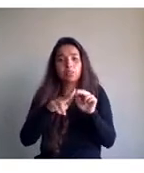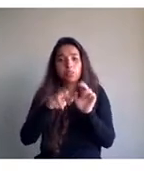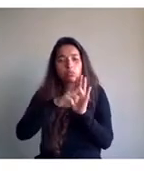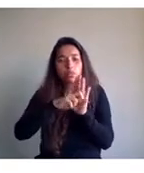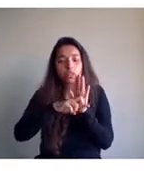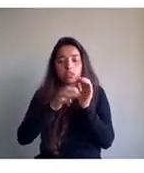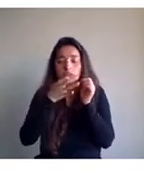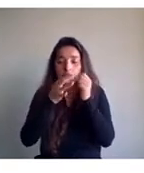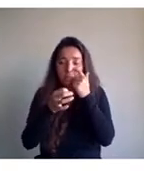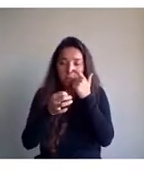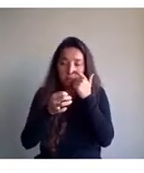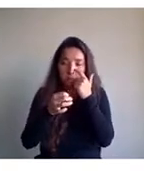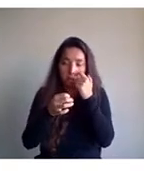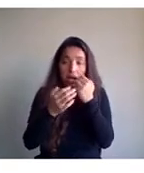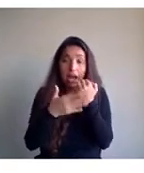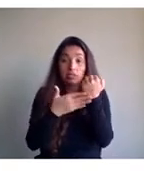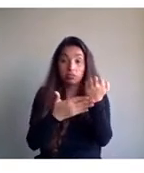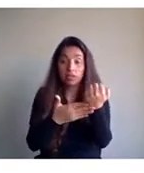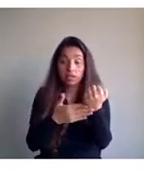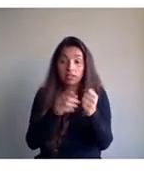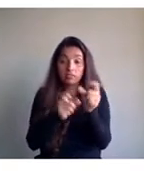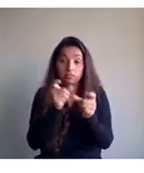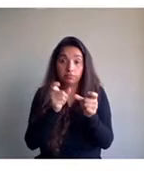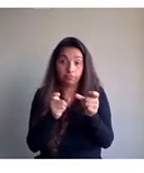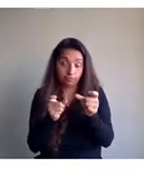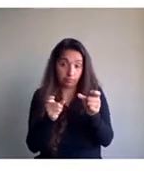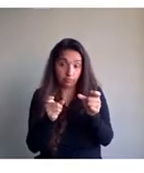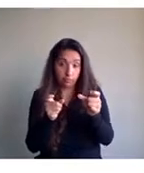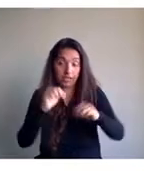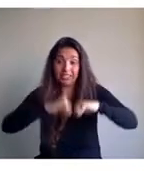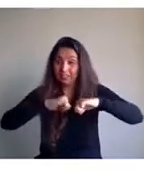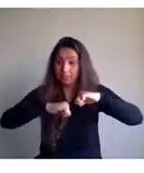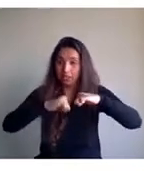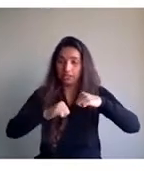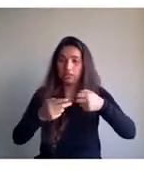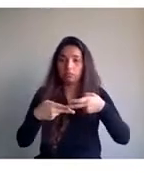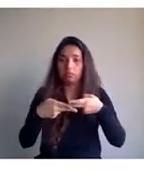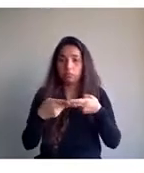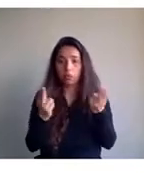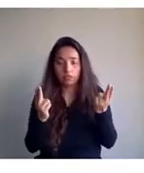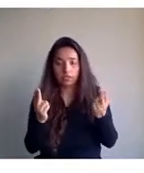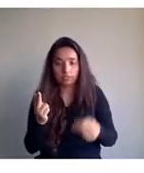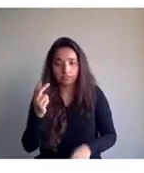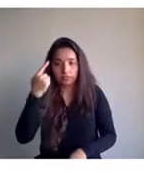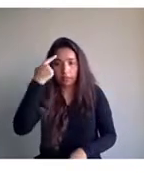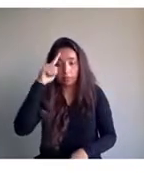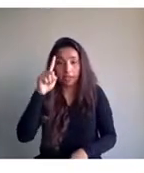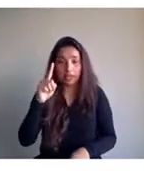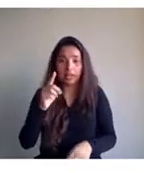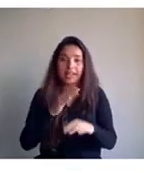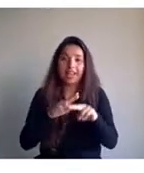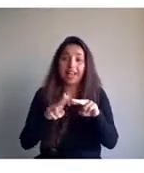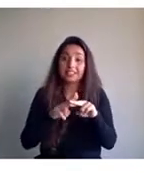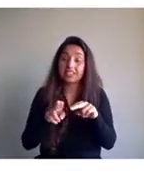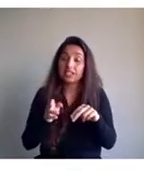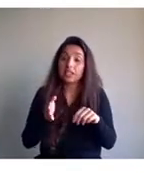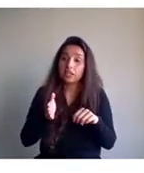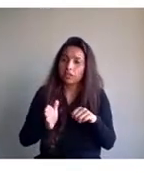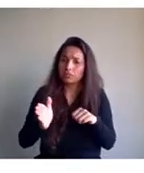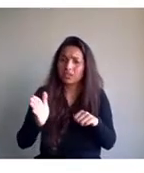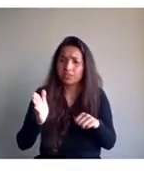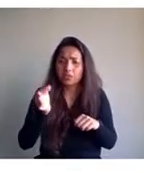a la política de discapacidad a nivel territorial se sabe que en américa latina' lamentablemente nuestros estados que son